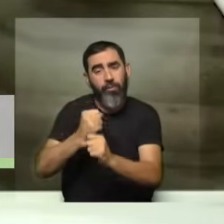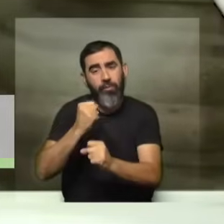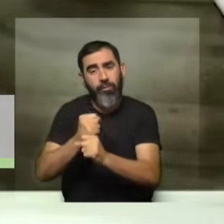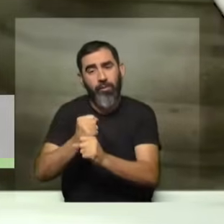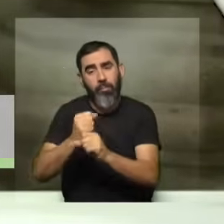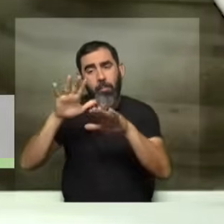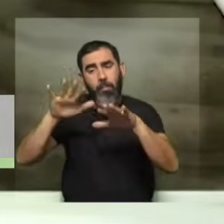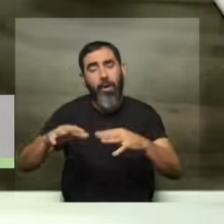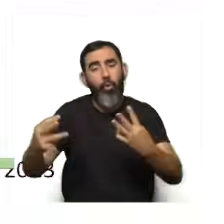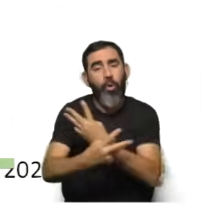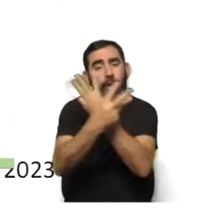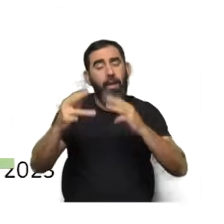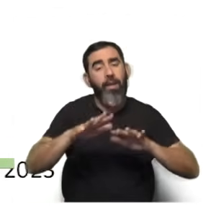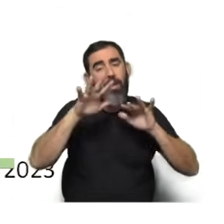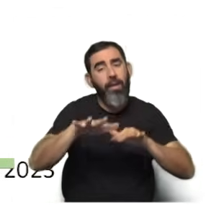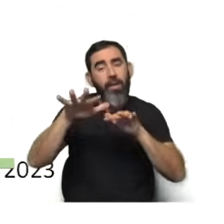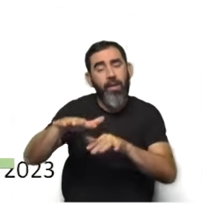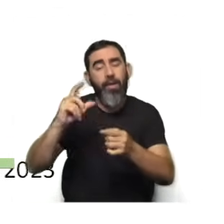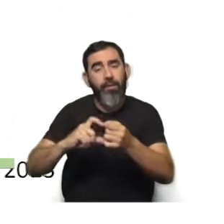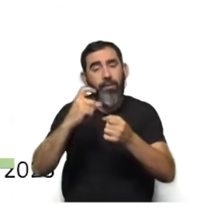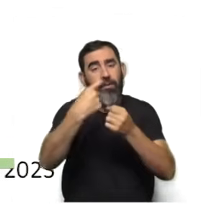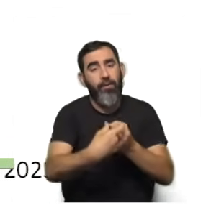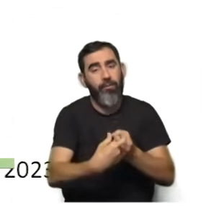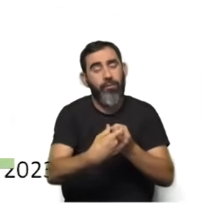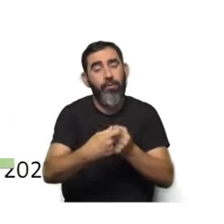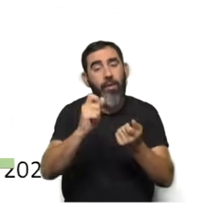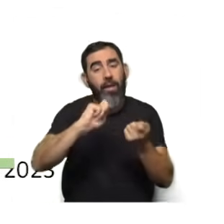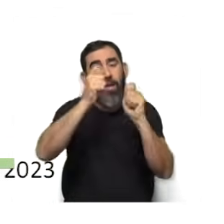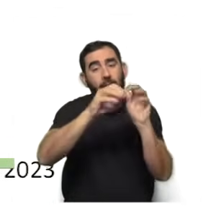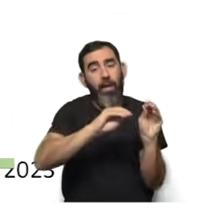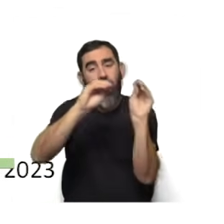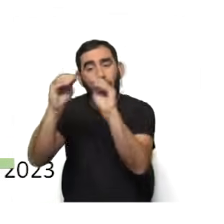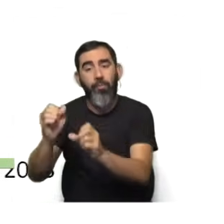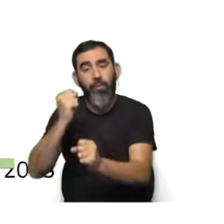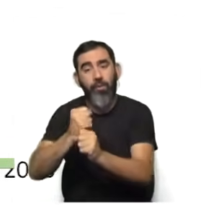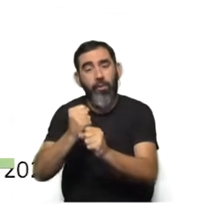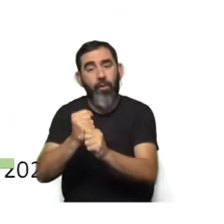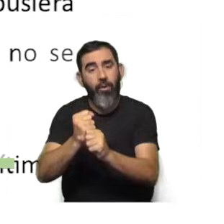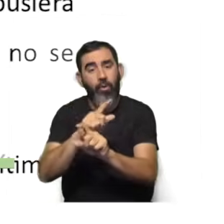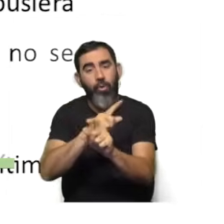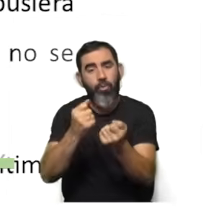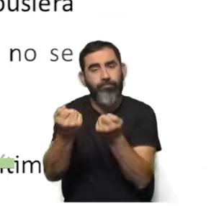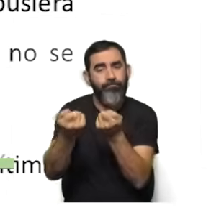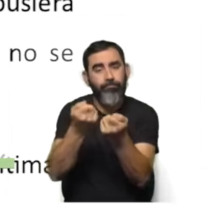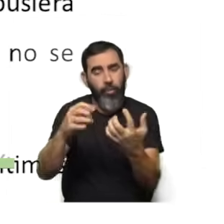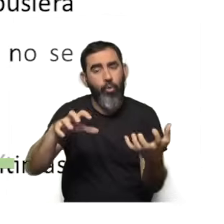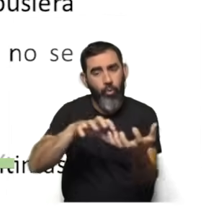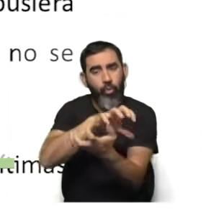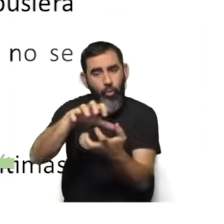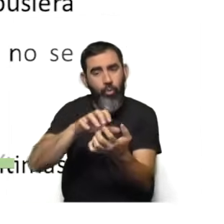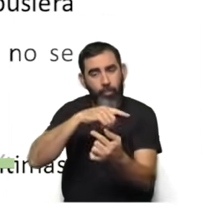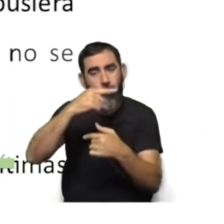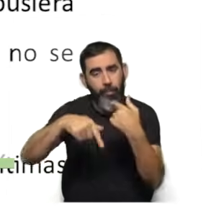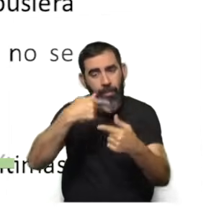generó un paro general y movilizaciones por parte de los gremios. El traslado del funcionario, sin embargo, no bajó las tensiones que se viven en la interna del